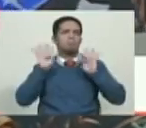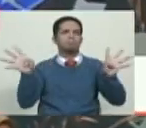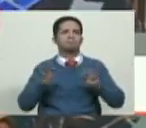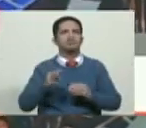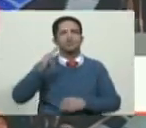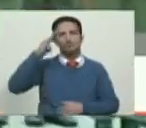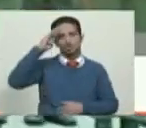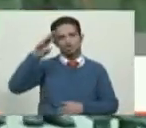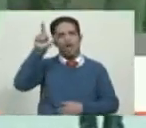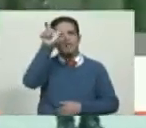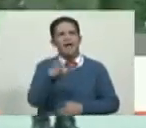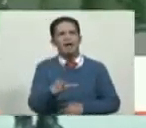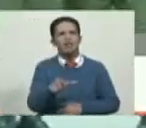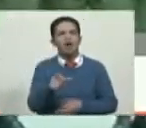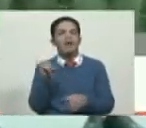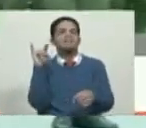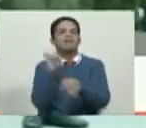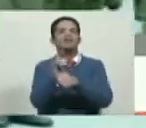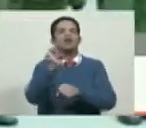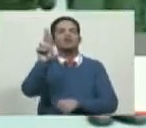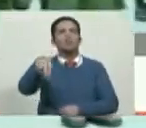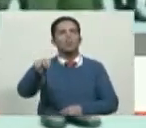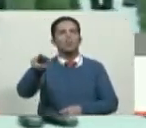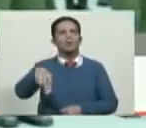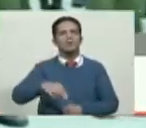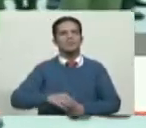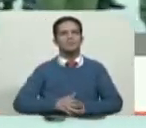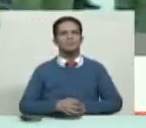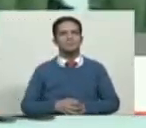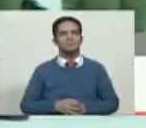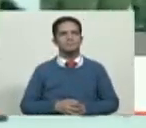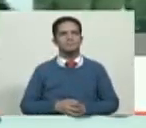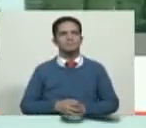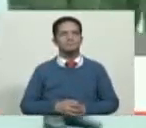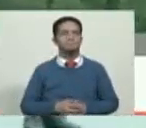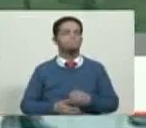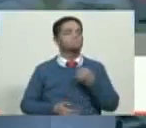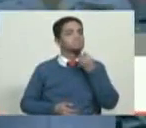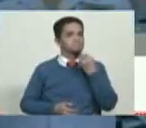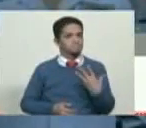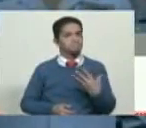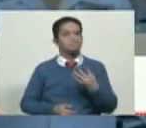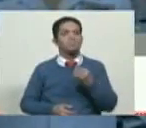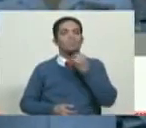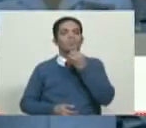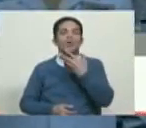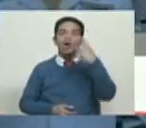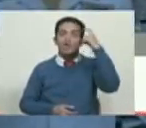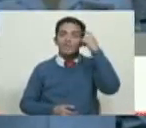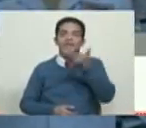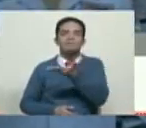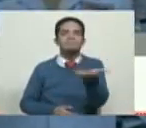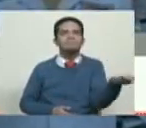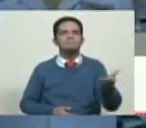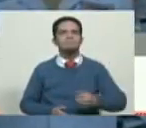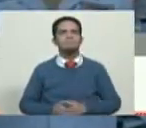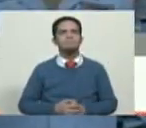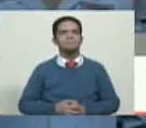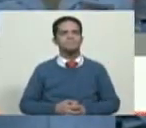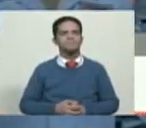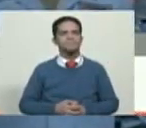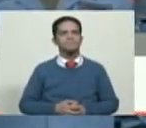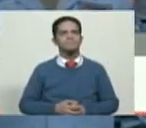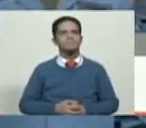siempre, traidor nunca. Muy bien, buenos días a todos. Vistal,